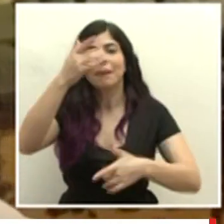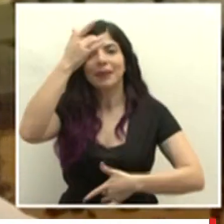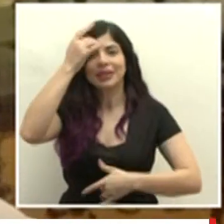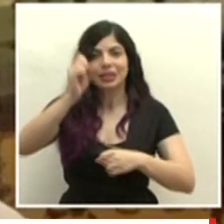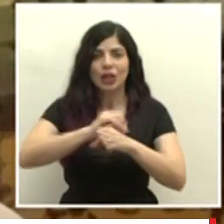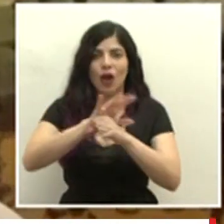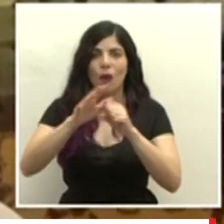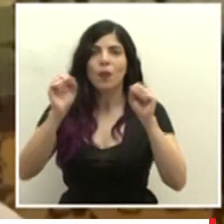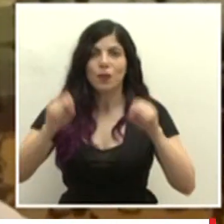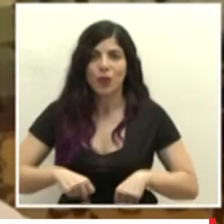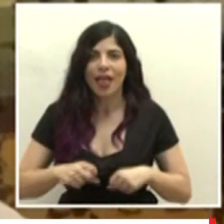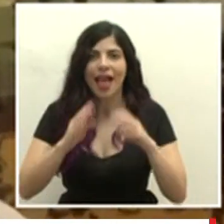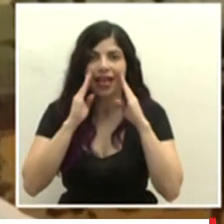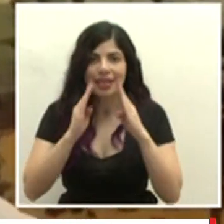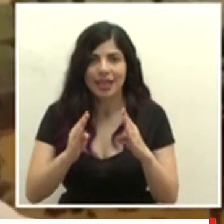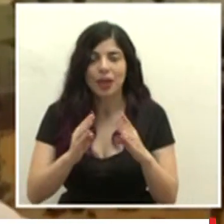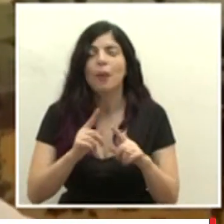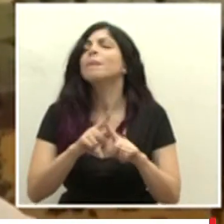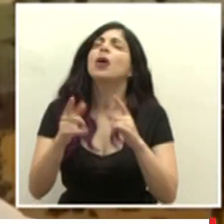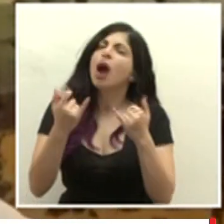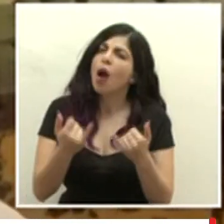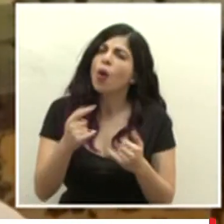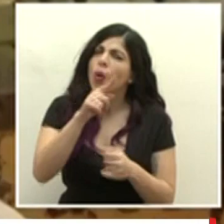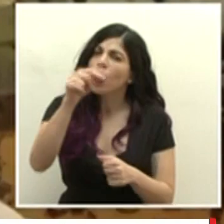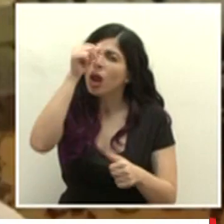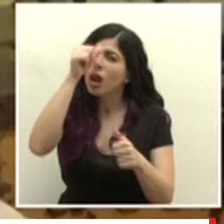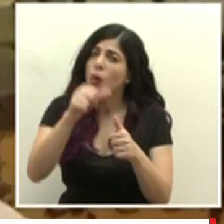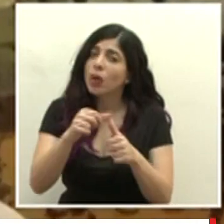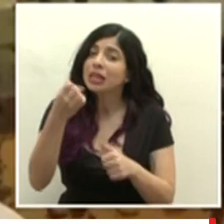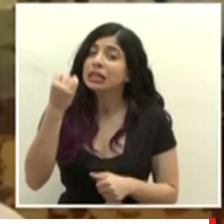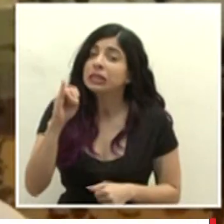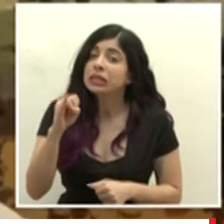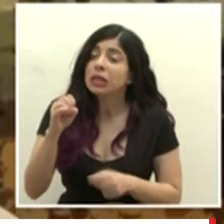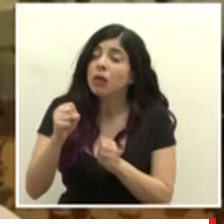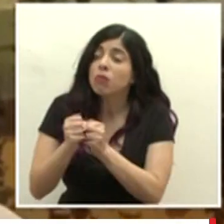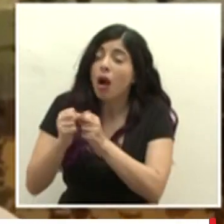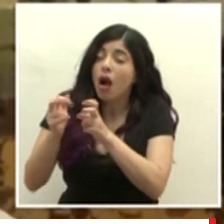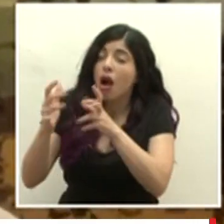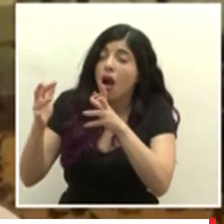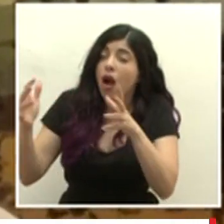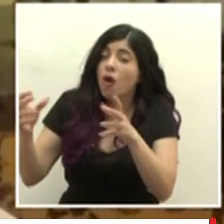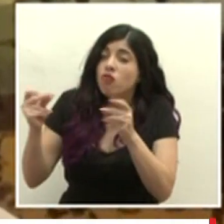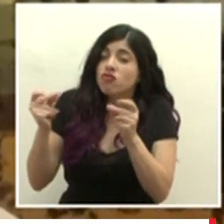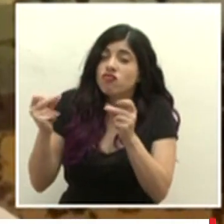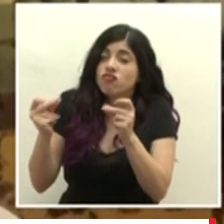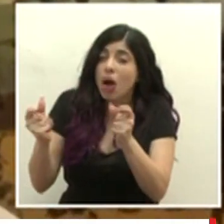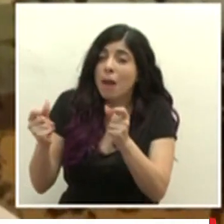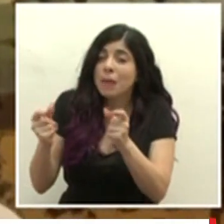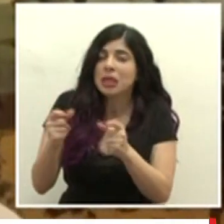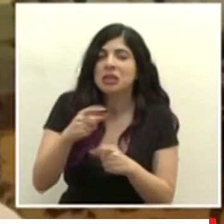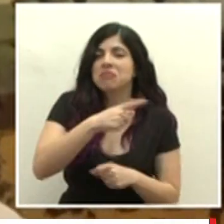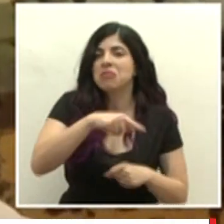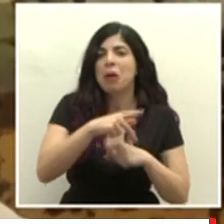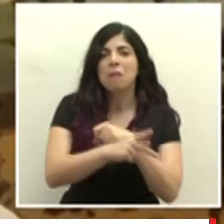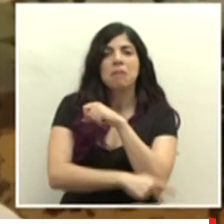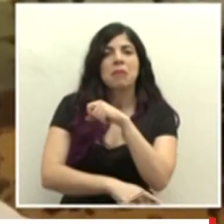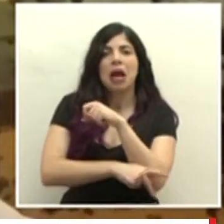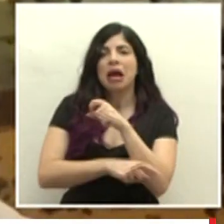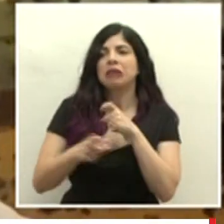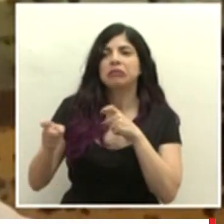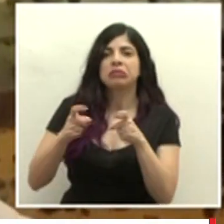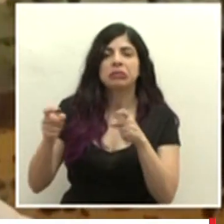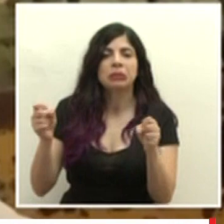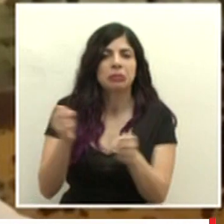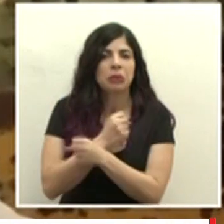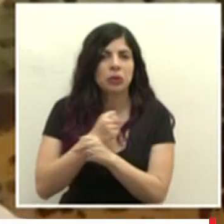COVID-19. Ahora, recordemos que un crecimiento exponencial es algo que no aguanta ningún país del mundo en términos